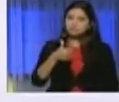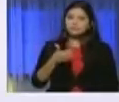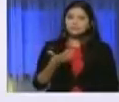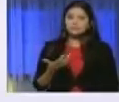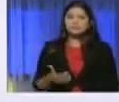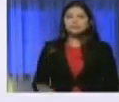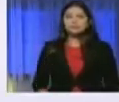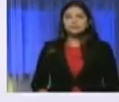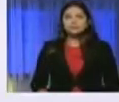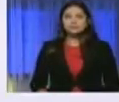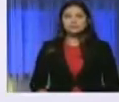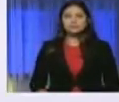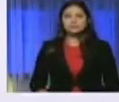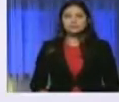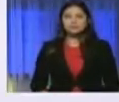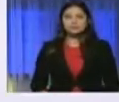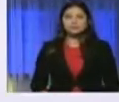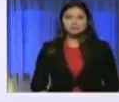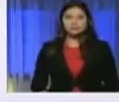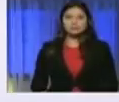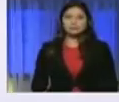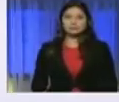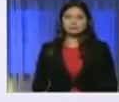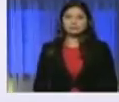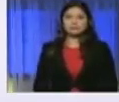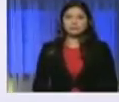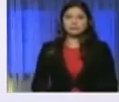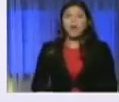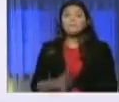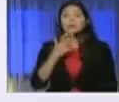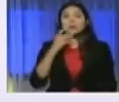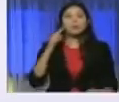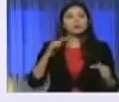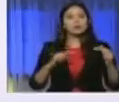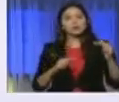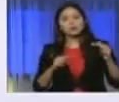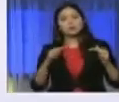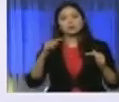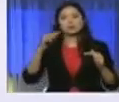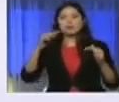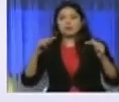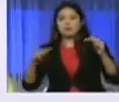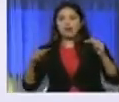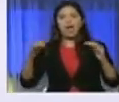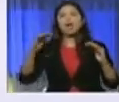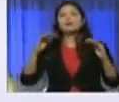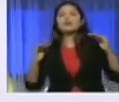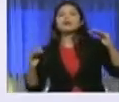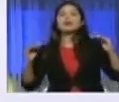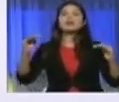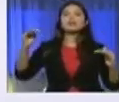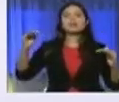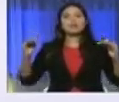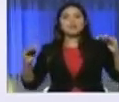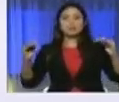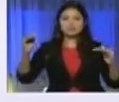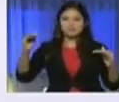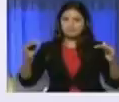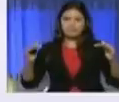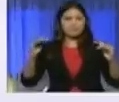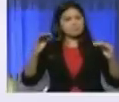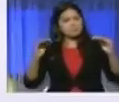dado las curvas de la vida vayan encontrando un punto de equilibrio, varios puntos de